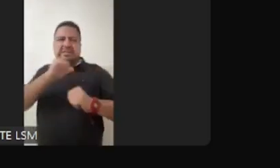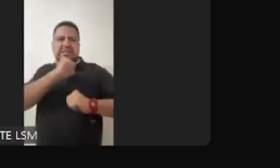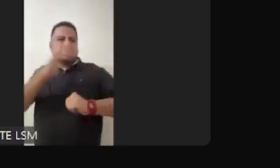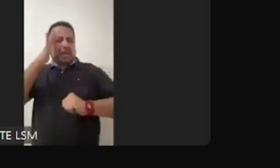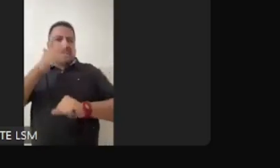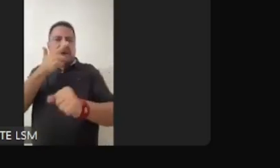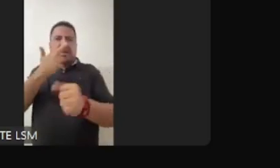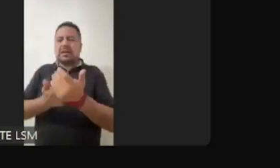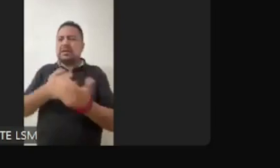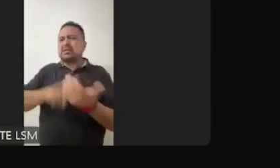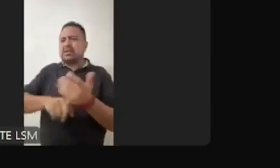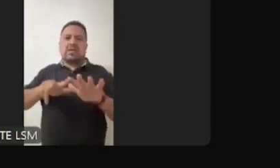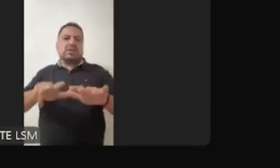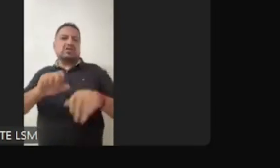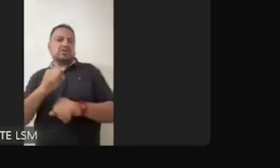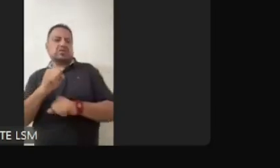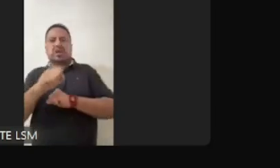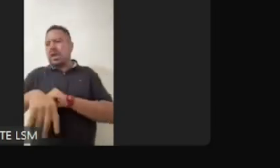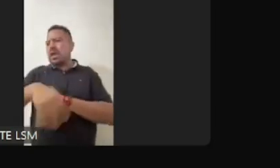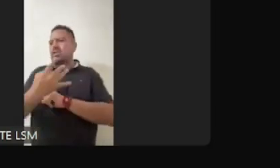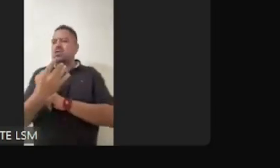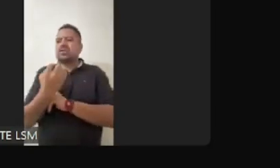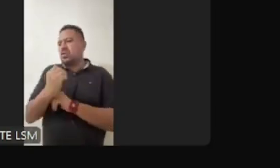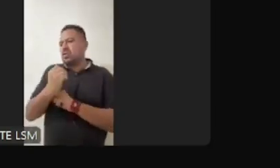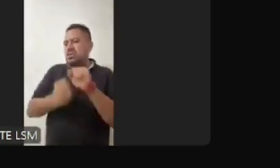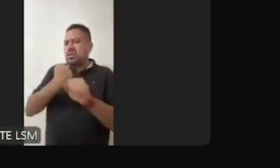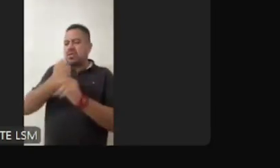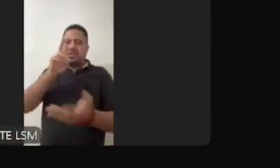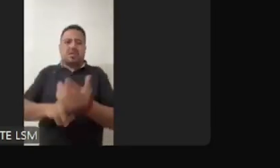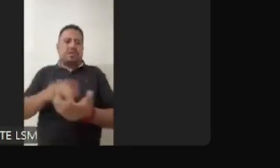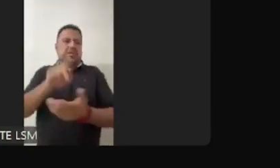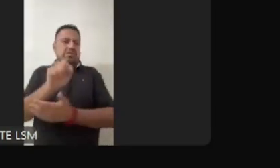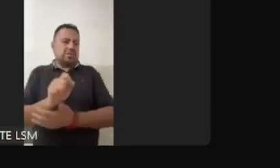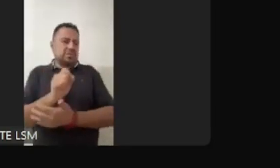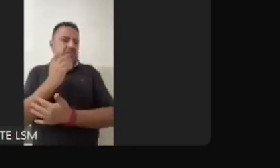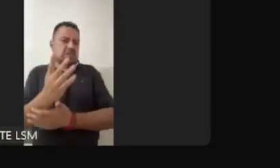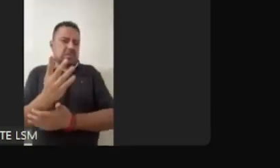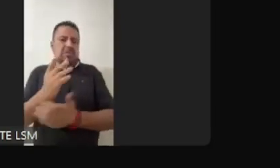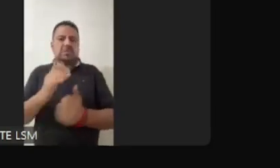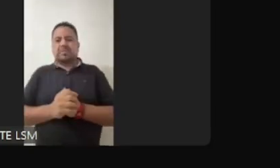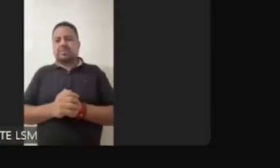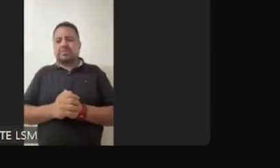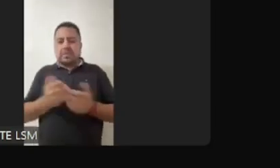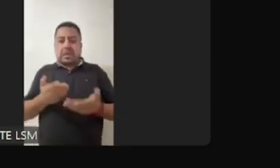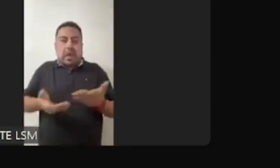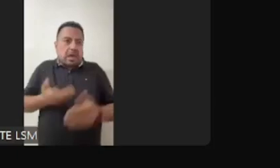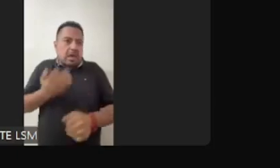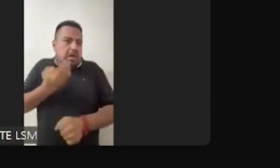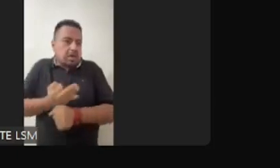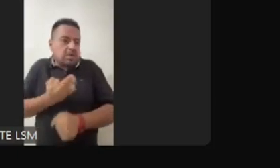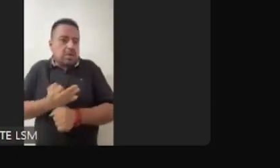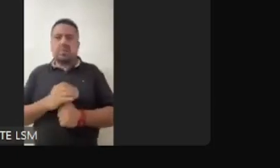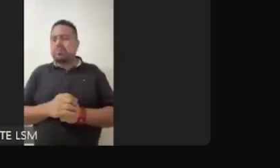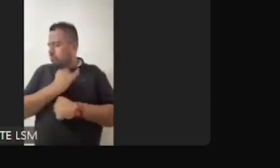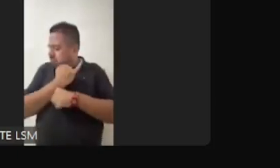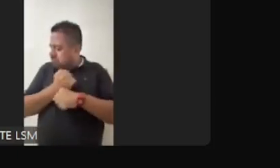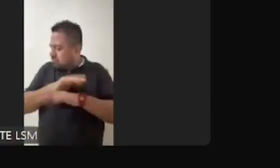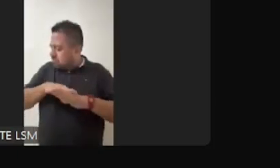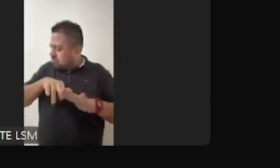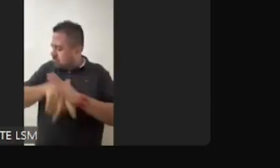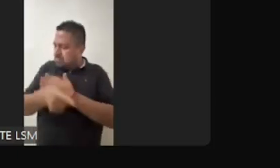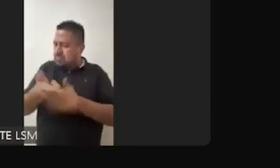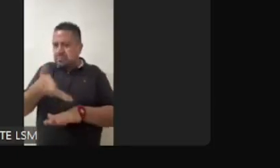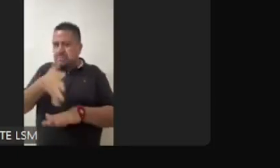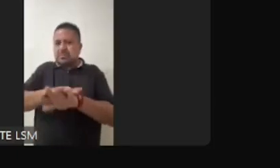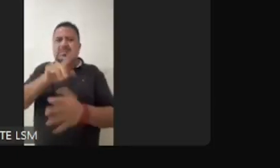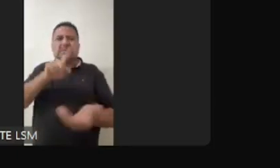18 de septiembre y el 14 de octubre del año en curso respectivamente ahora bien del Análisis integral a